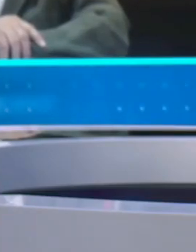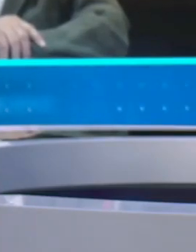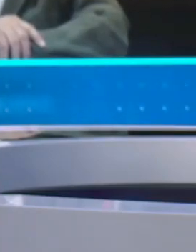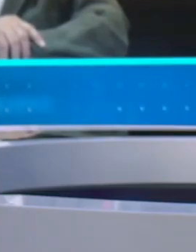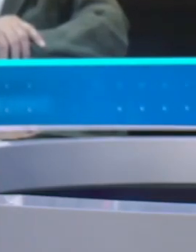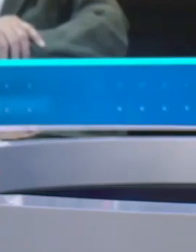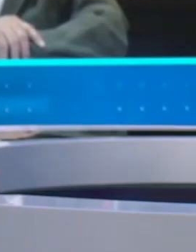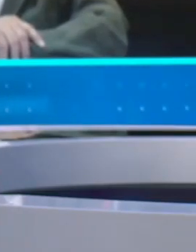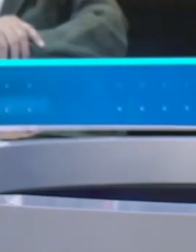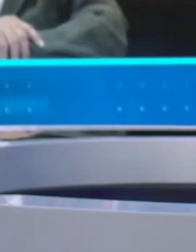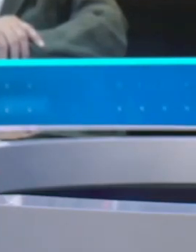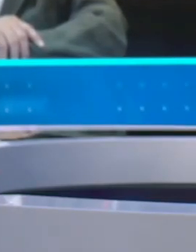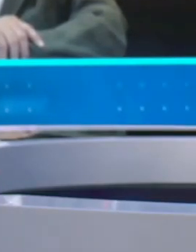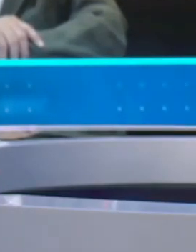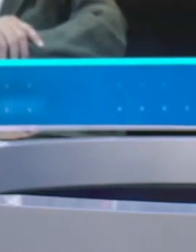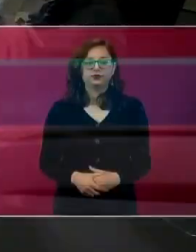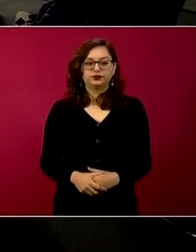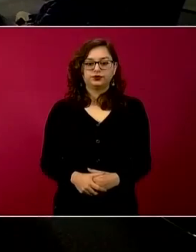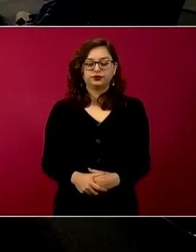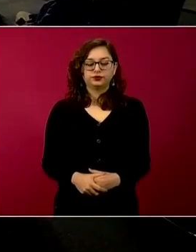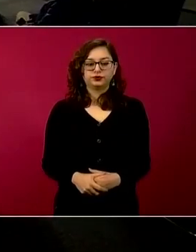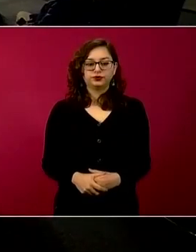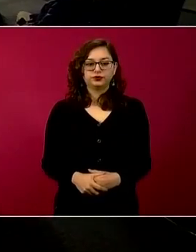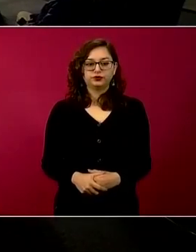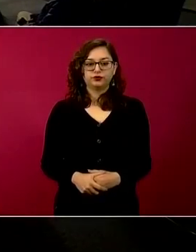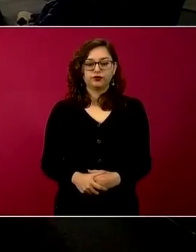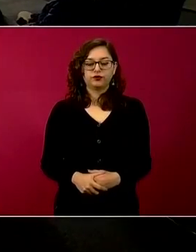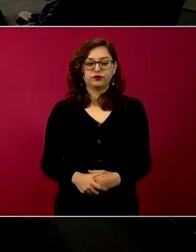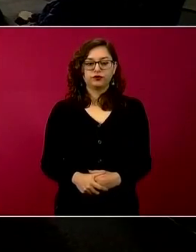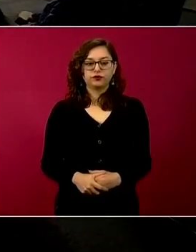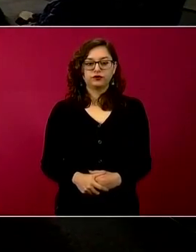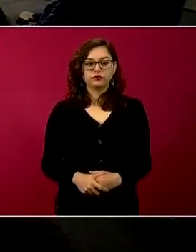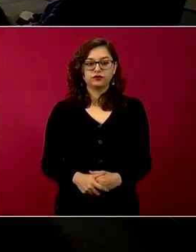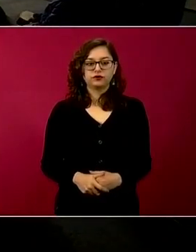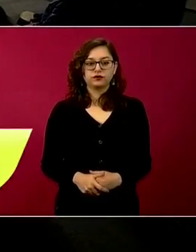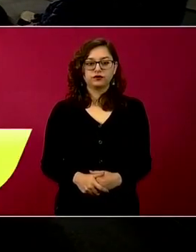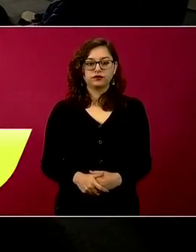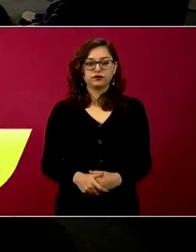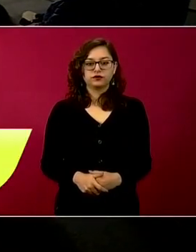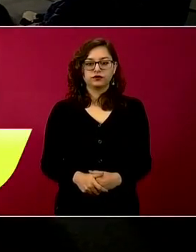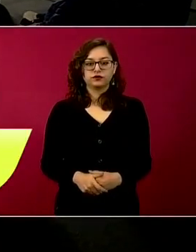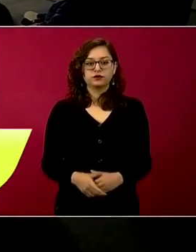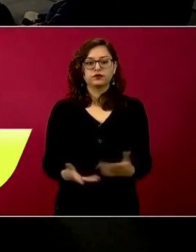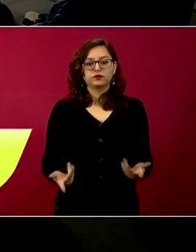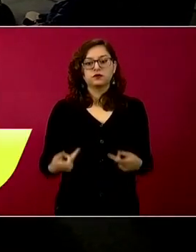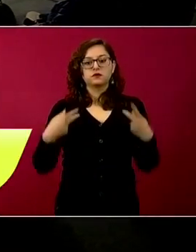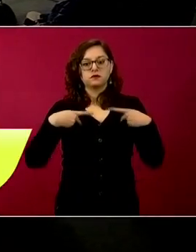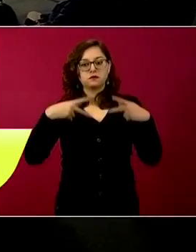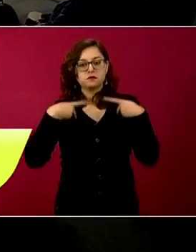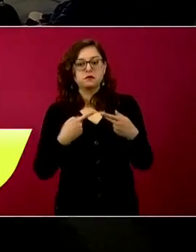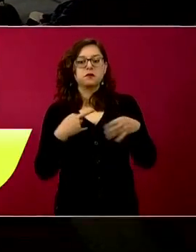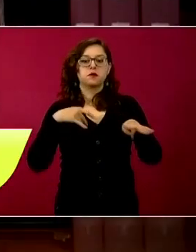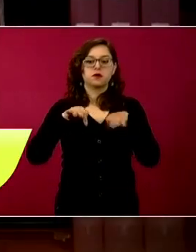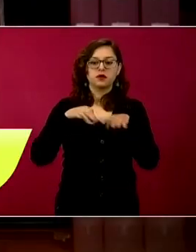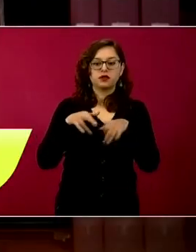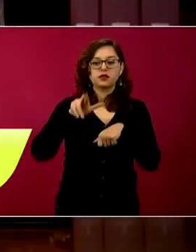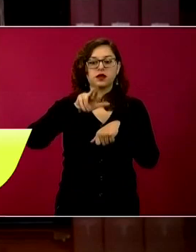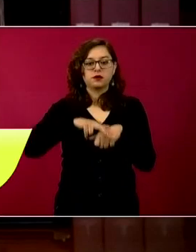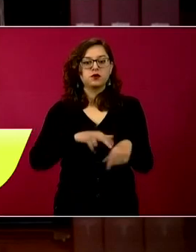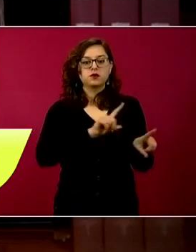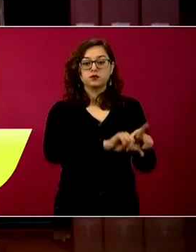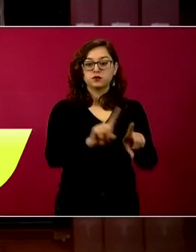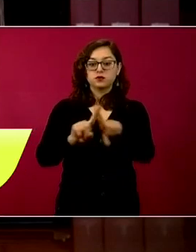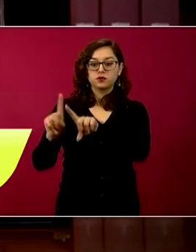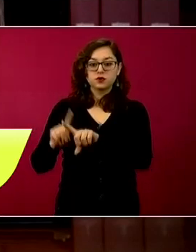porque el vocero de la presidencia, Jesús Ramírez, dio a conocer a través de Twitter que el presidente López Obrador se había sometido a una revisión de rutina en el Hospital